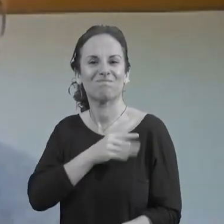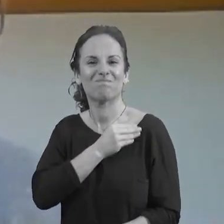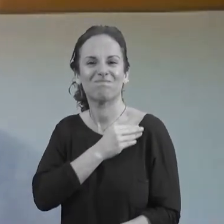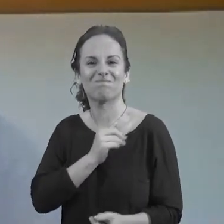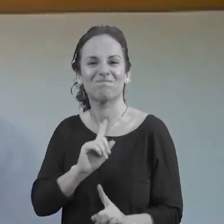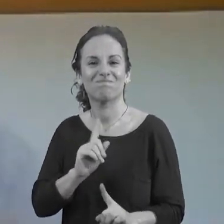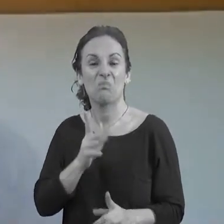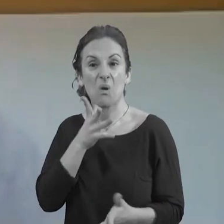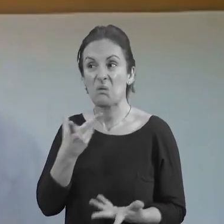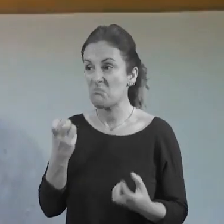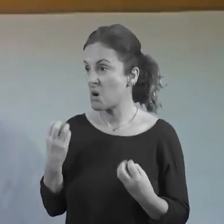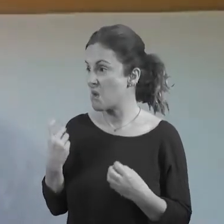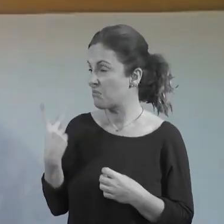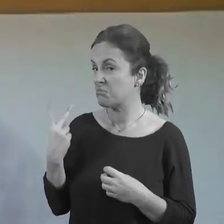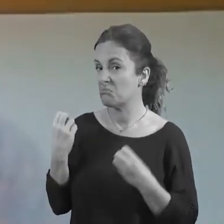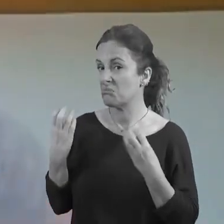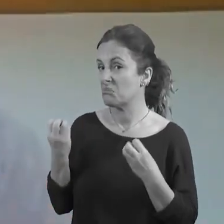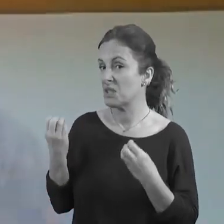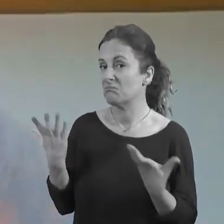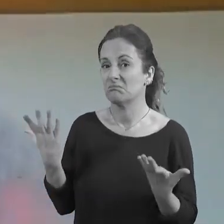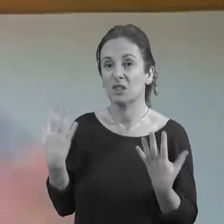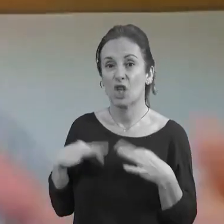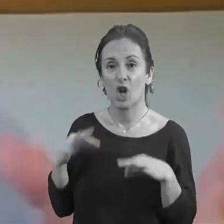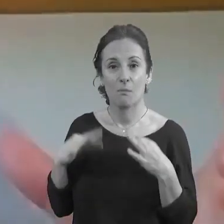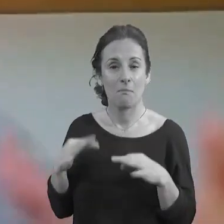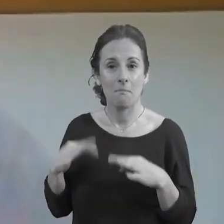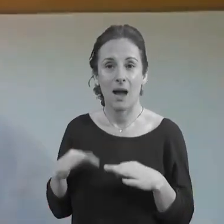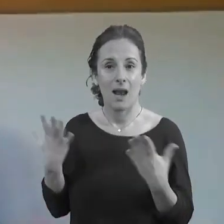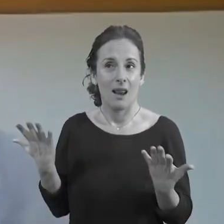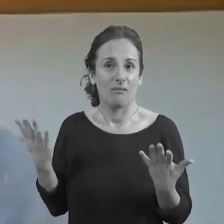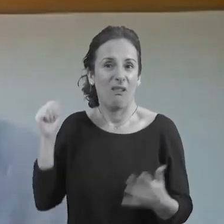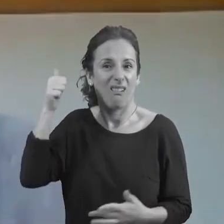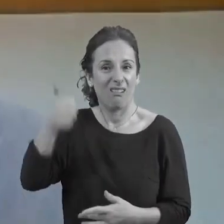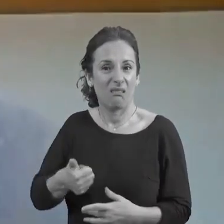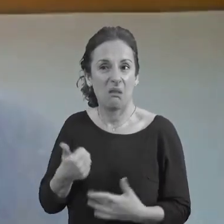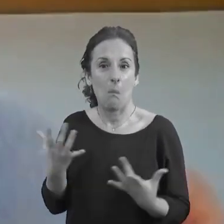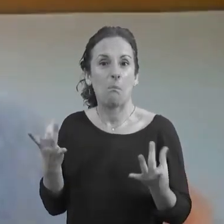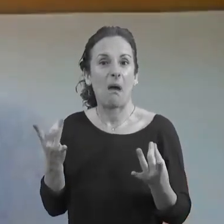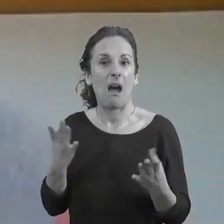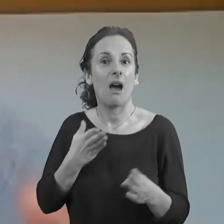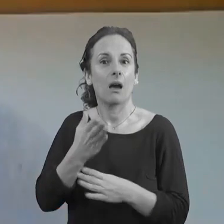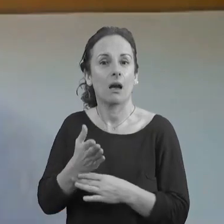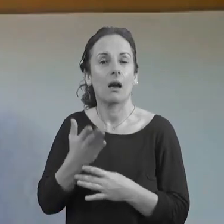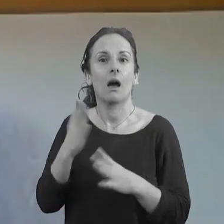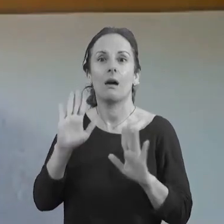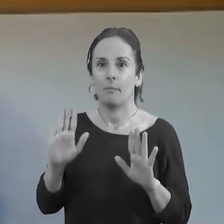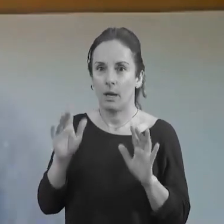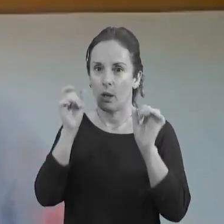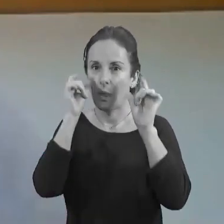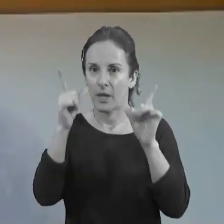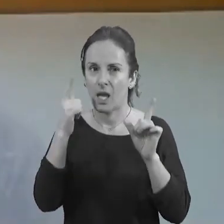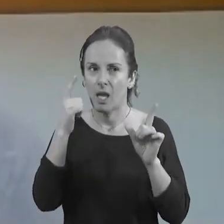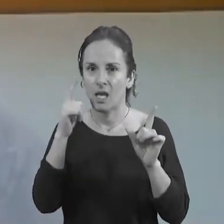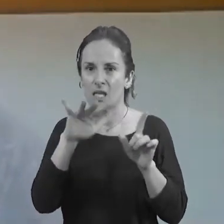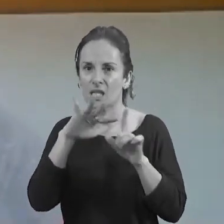una situación bastante, la verdad, lo digo, normalizada de mucho tiempo, ¿no? Pero claro, cuando empiezas a ver realidades de otros, como